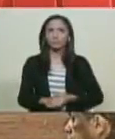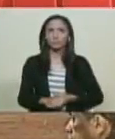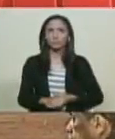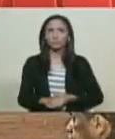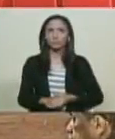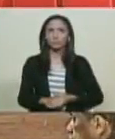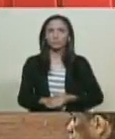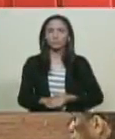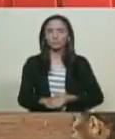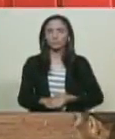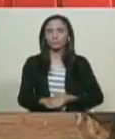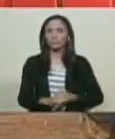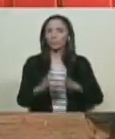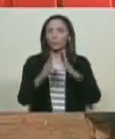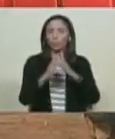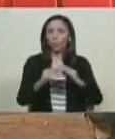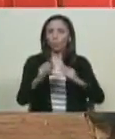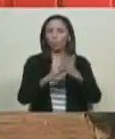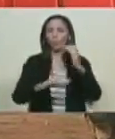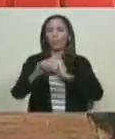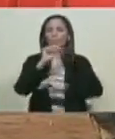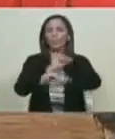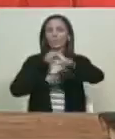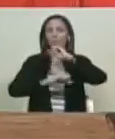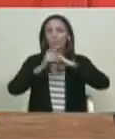dominarte, para proteger al pueblo.